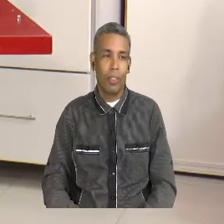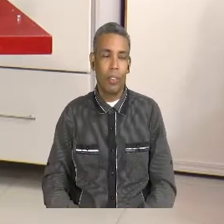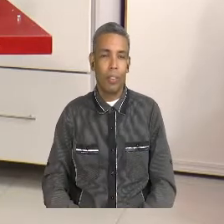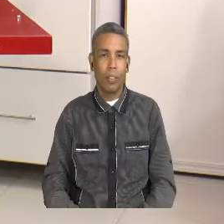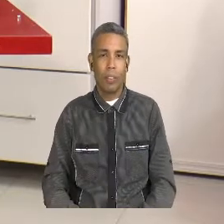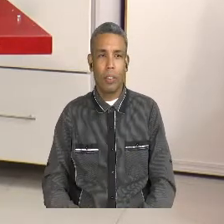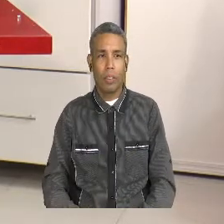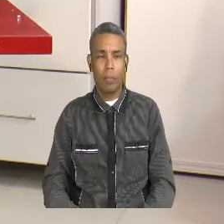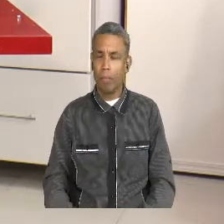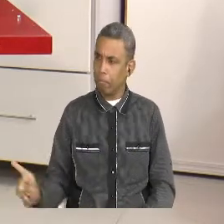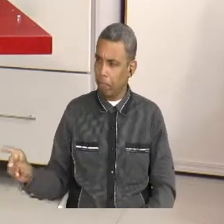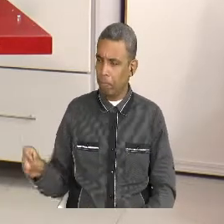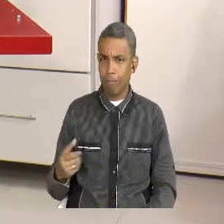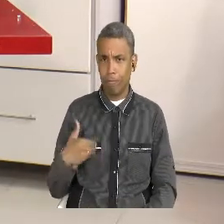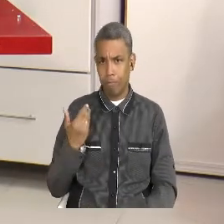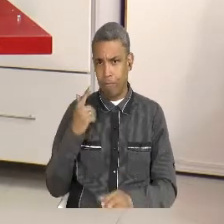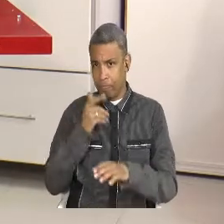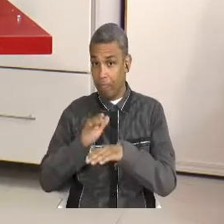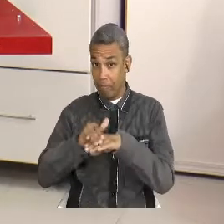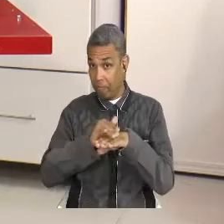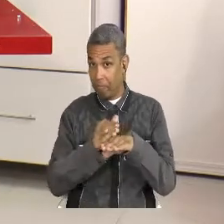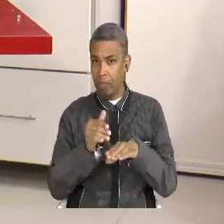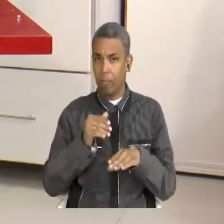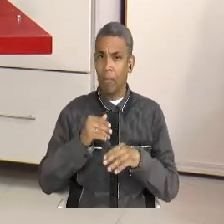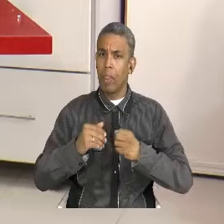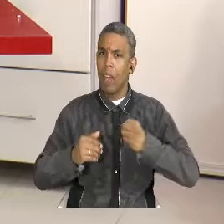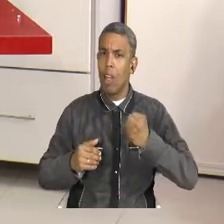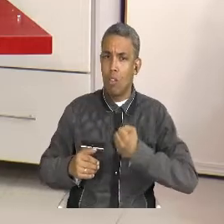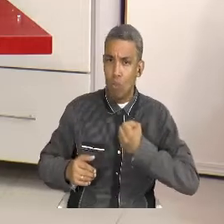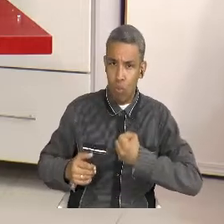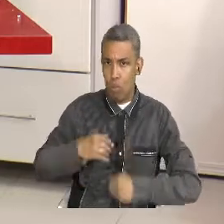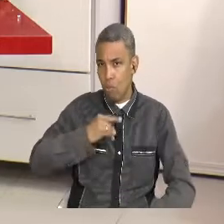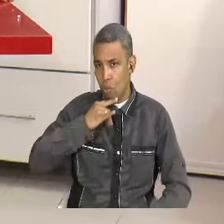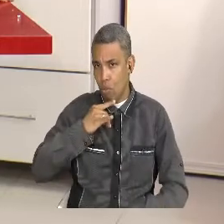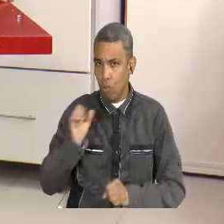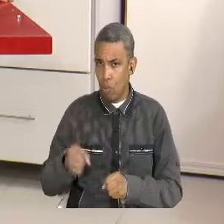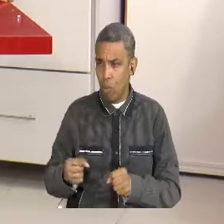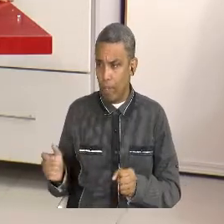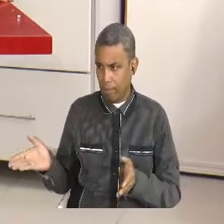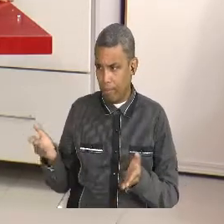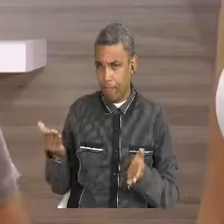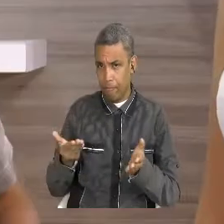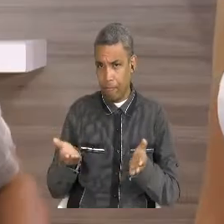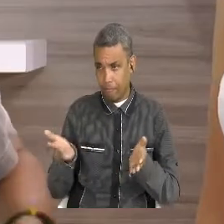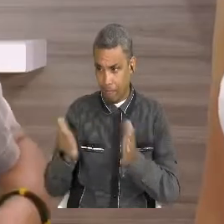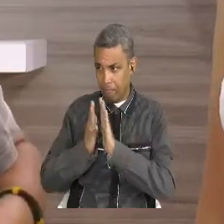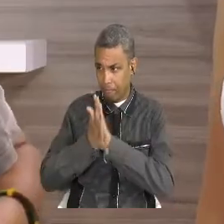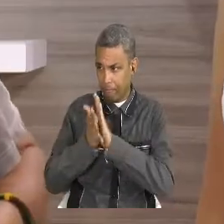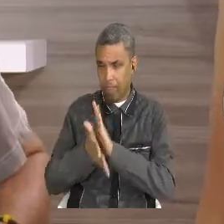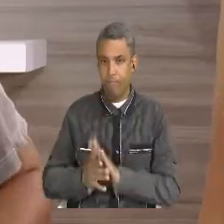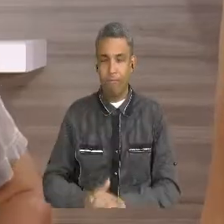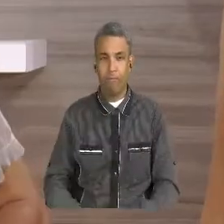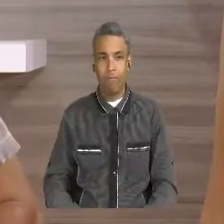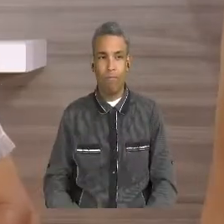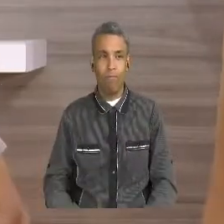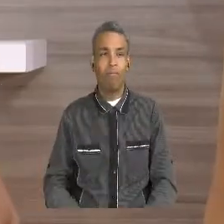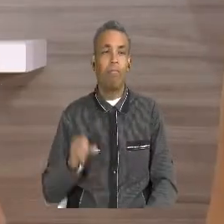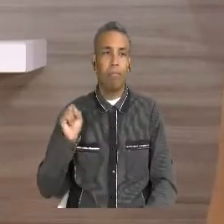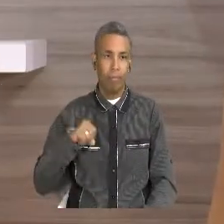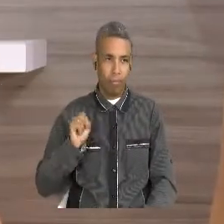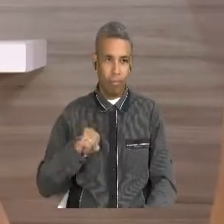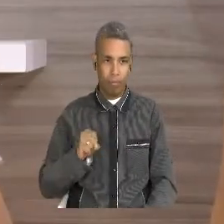ir a comprar precisamente, a comprar los productos de la Plaza de Mercado de Torcoroma. Sí, claro, Rochi, estamos invitando a